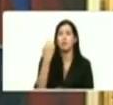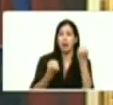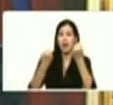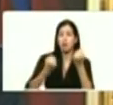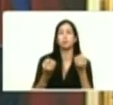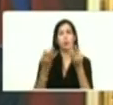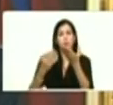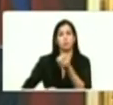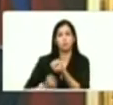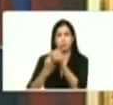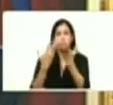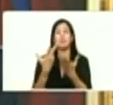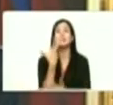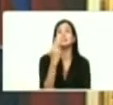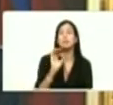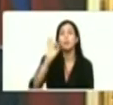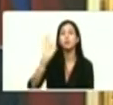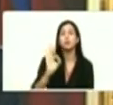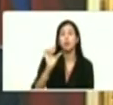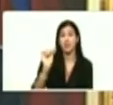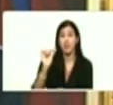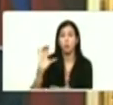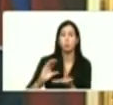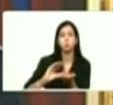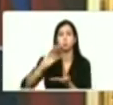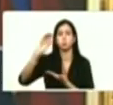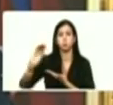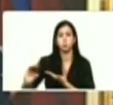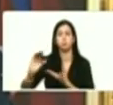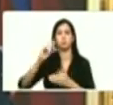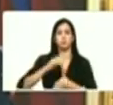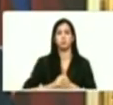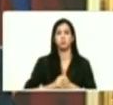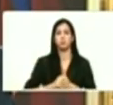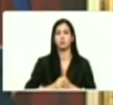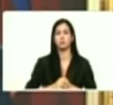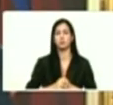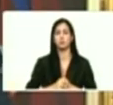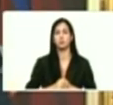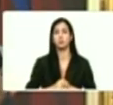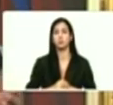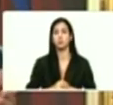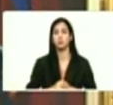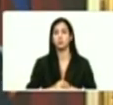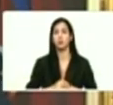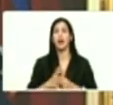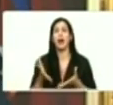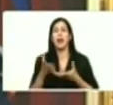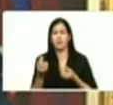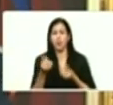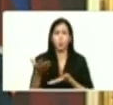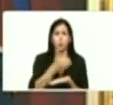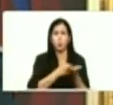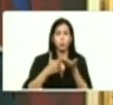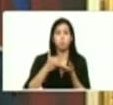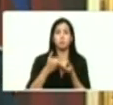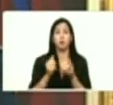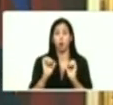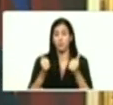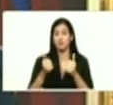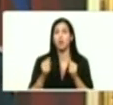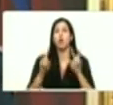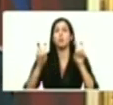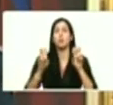30% de todos los recursos que va a generar este nuevo sistema de precios que empieza a instalarse